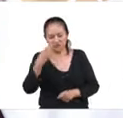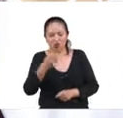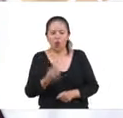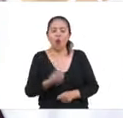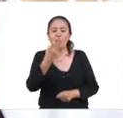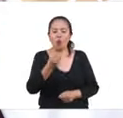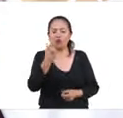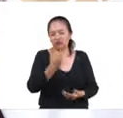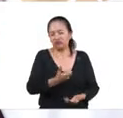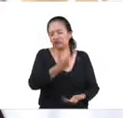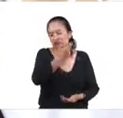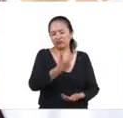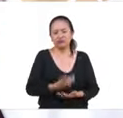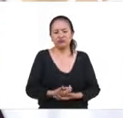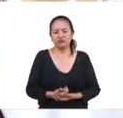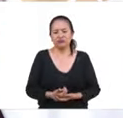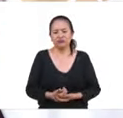que